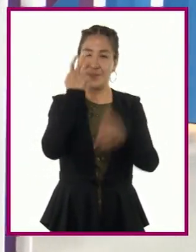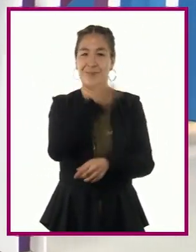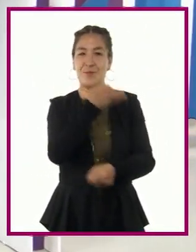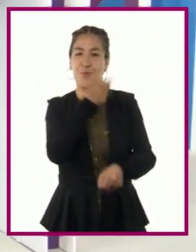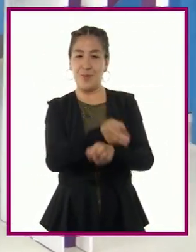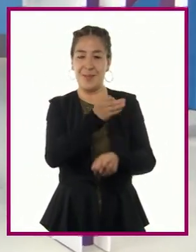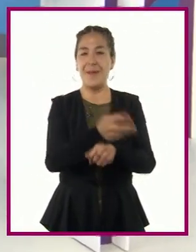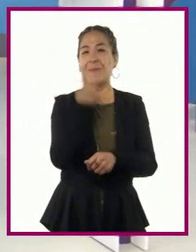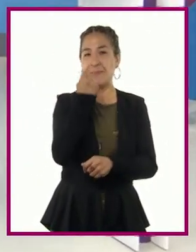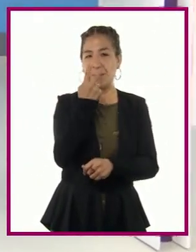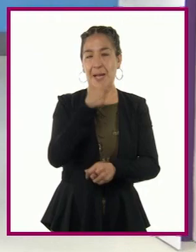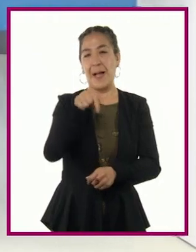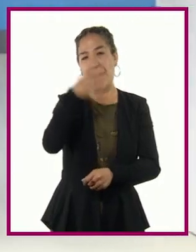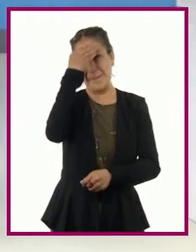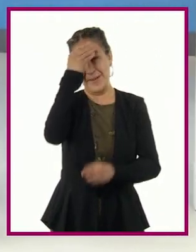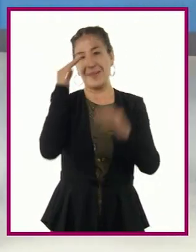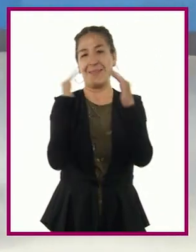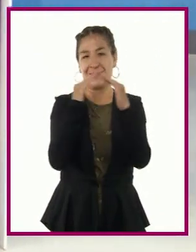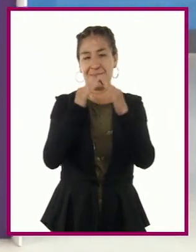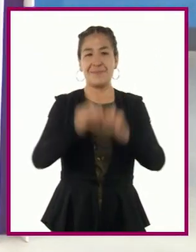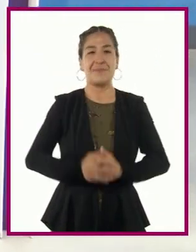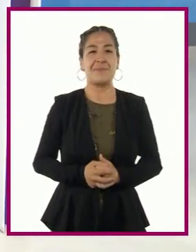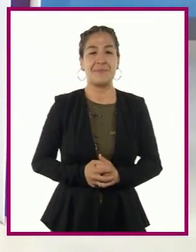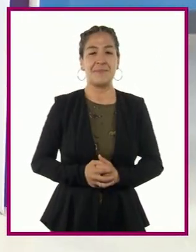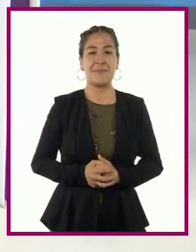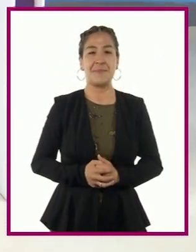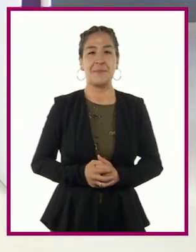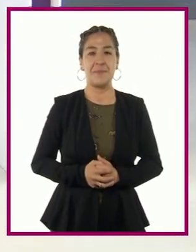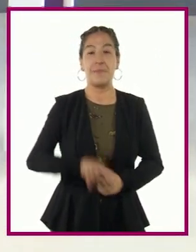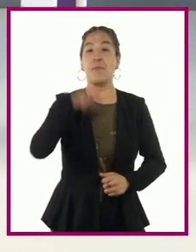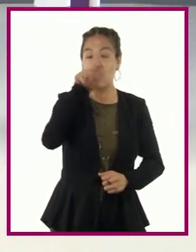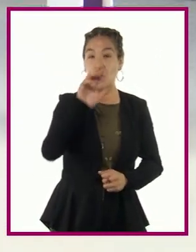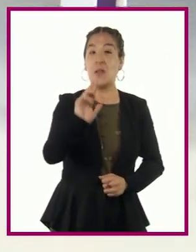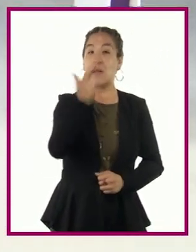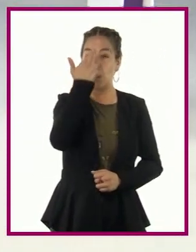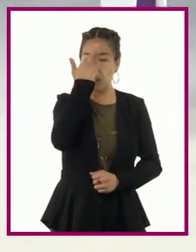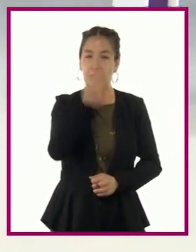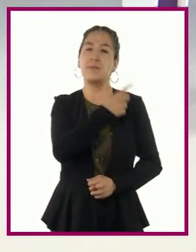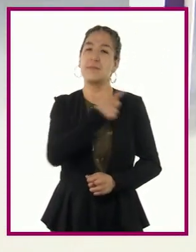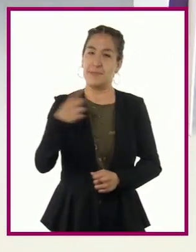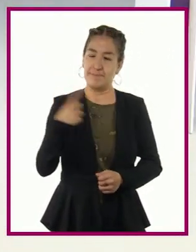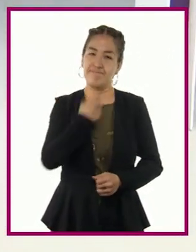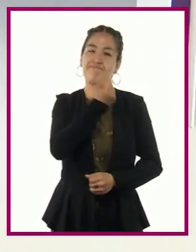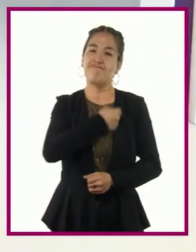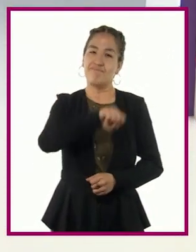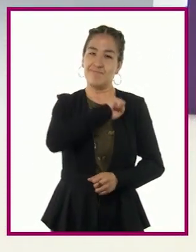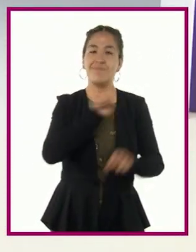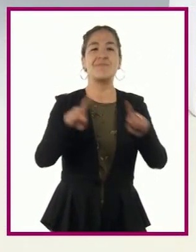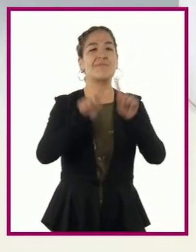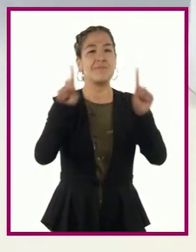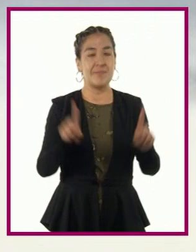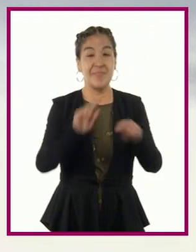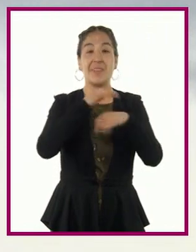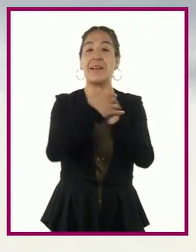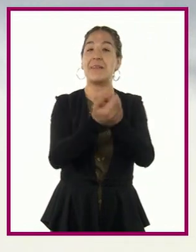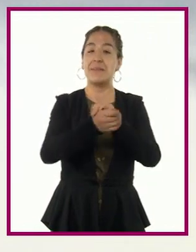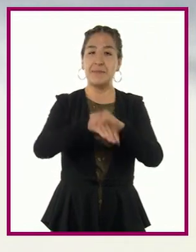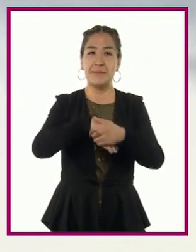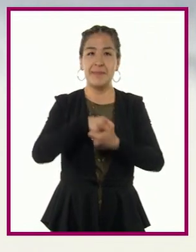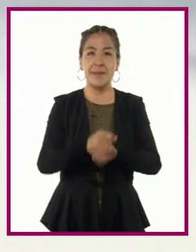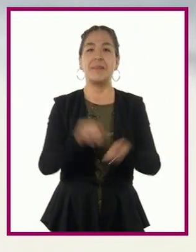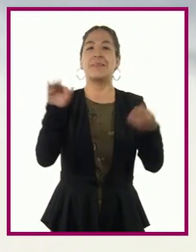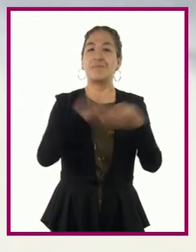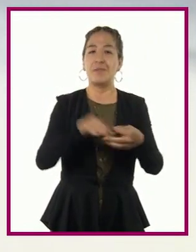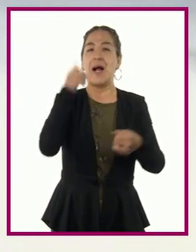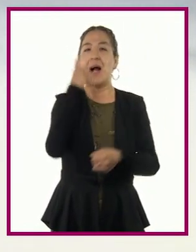modalidad a través de Aprende en Casa. Recuerden mantener la sana distancia, lavarse las manos con